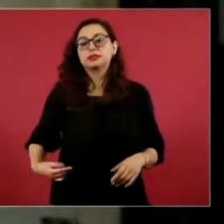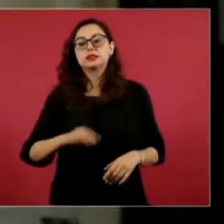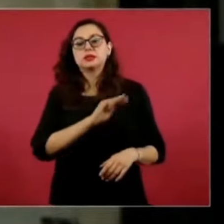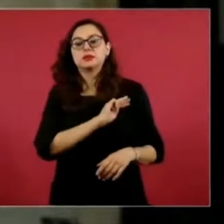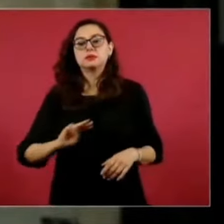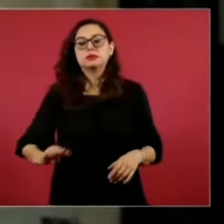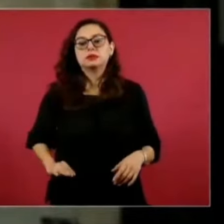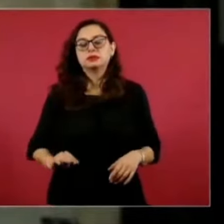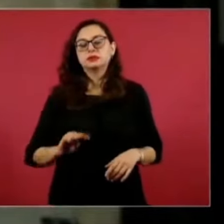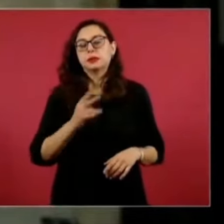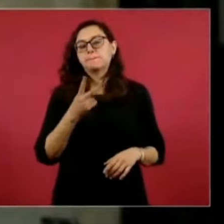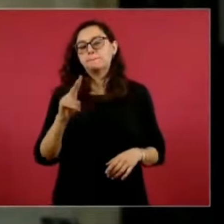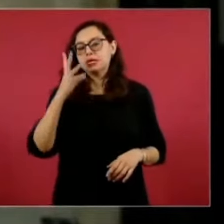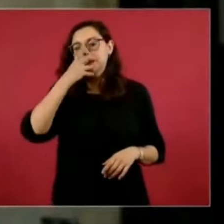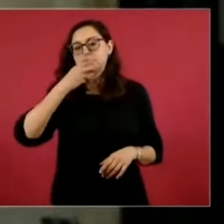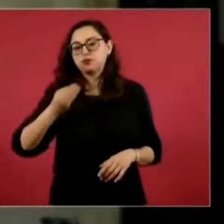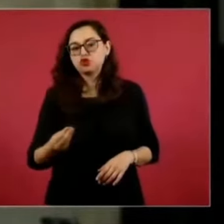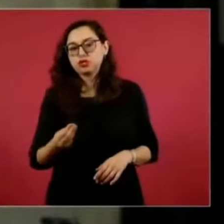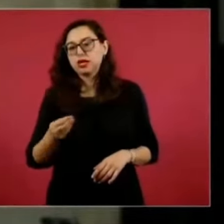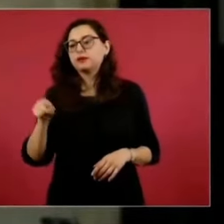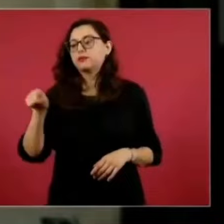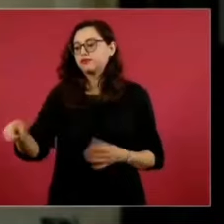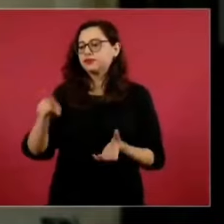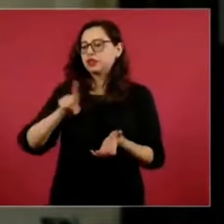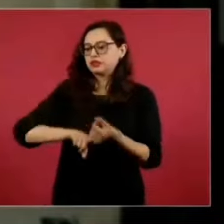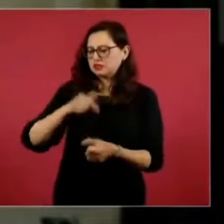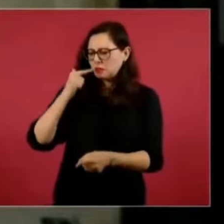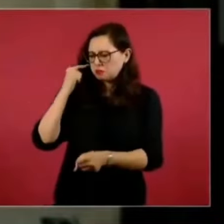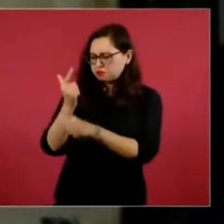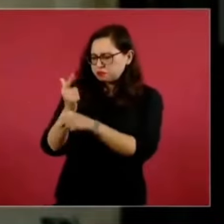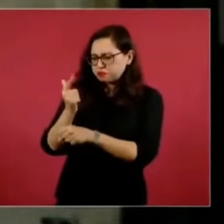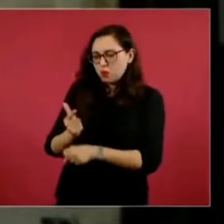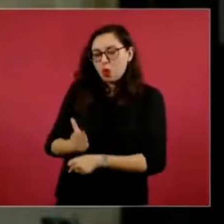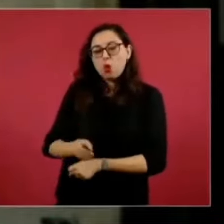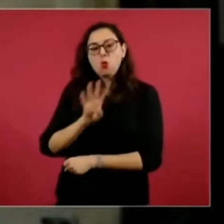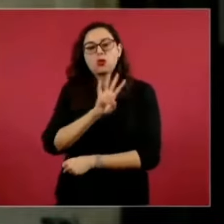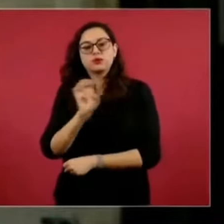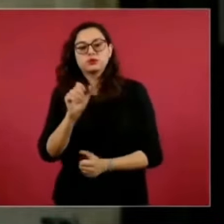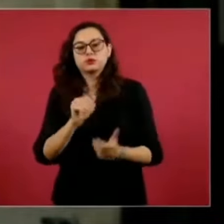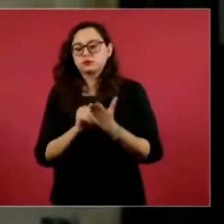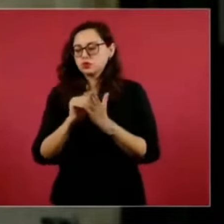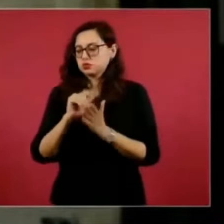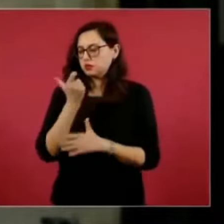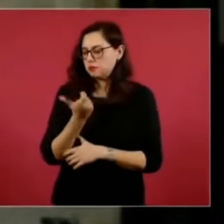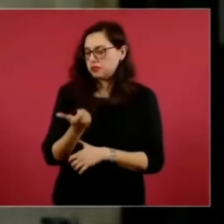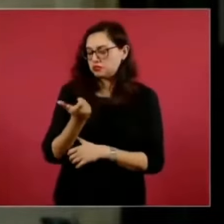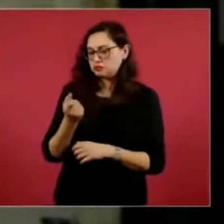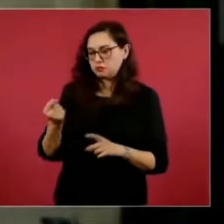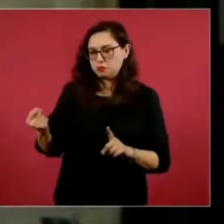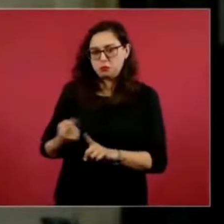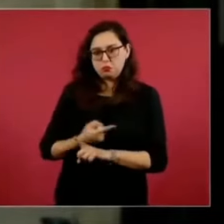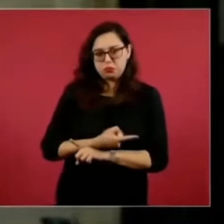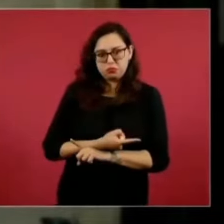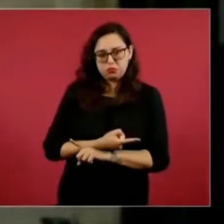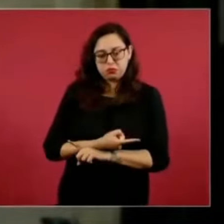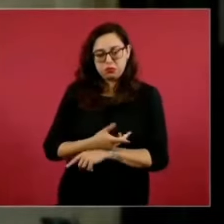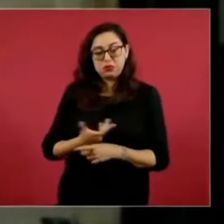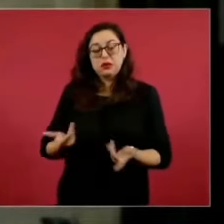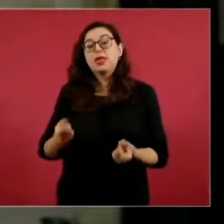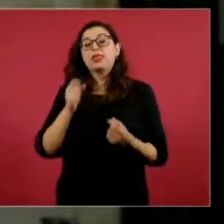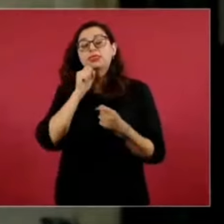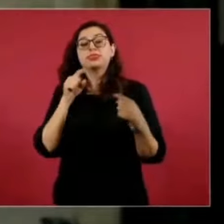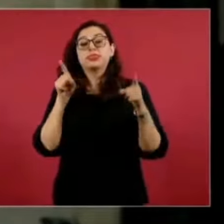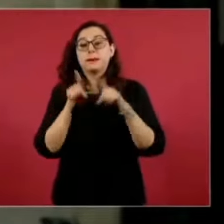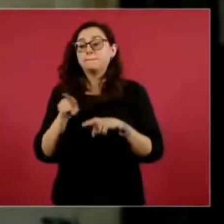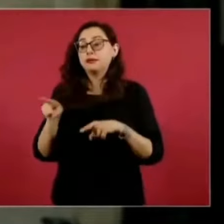Villahermosa donde se le detectaron irregularidades por más de 400 millones de pesos perdón Fue alto funcionario de la